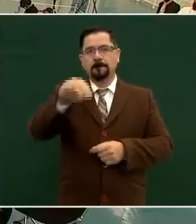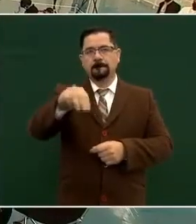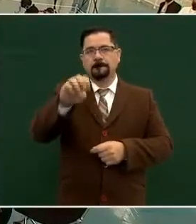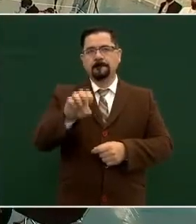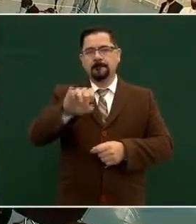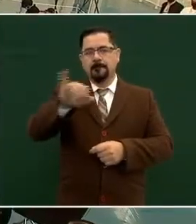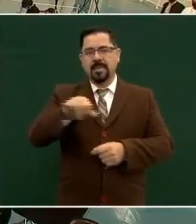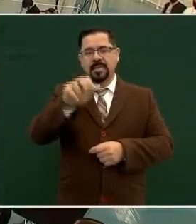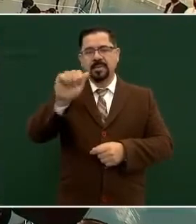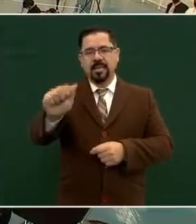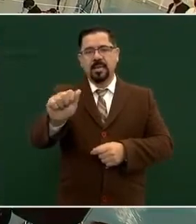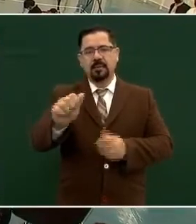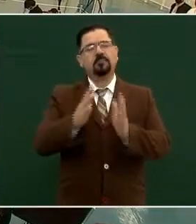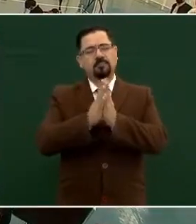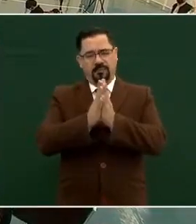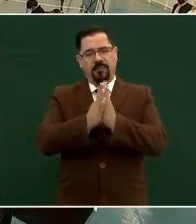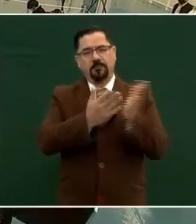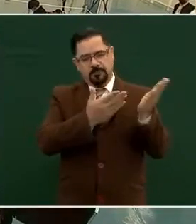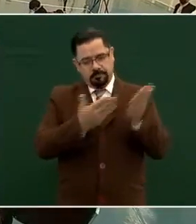informamos.